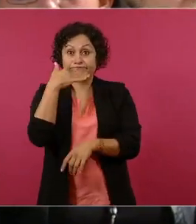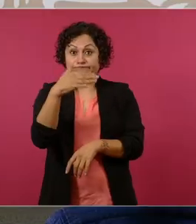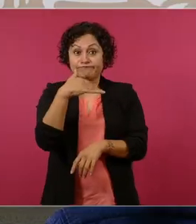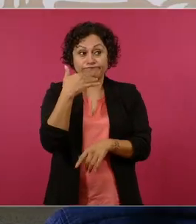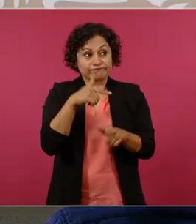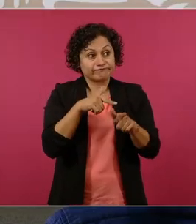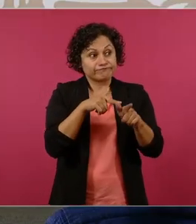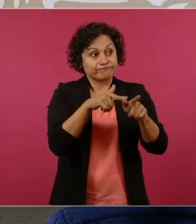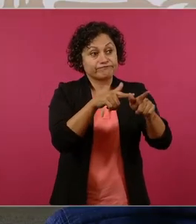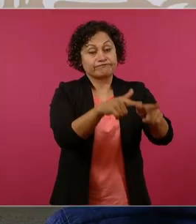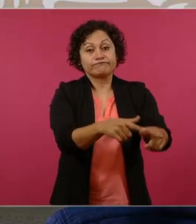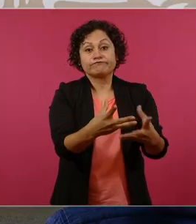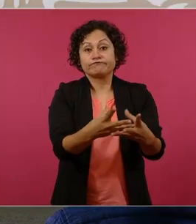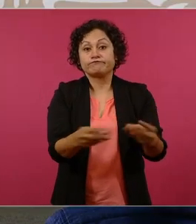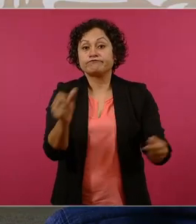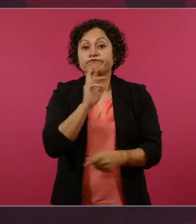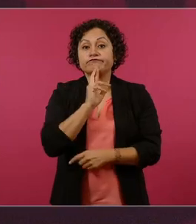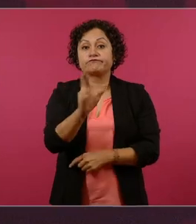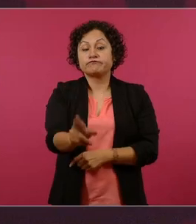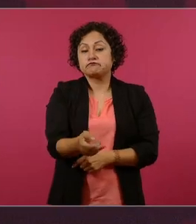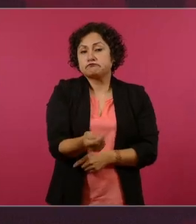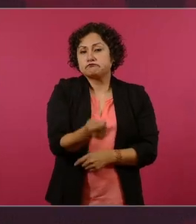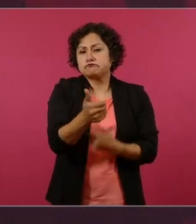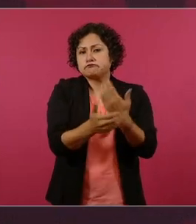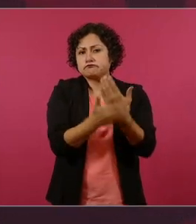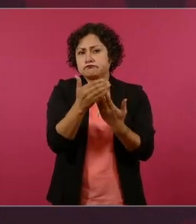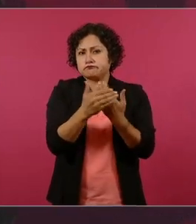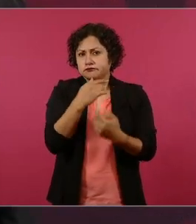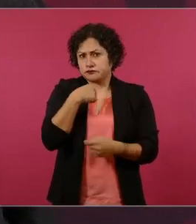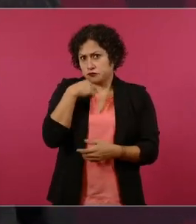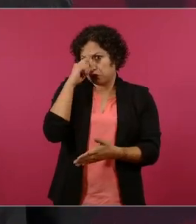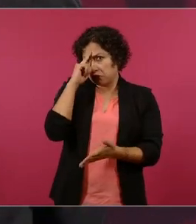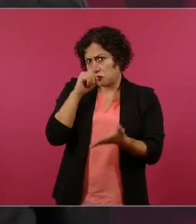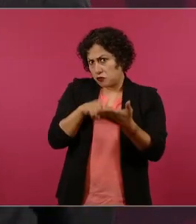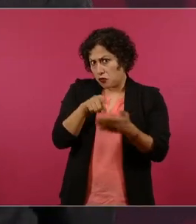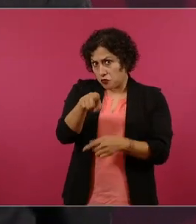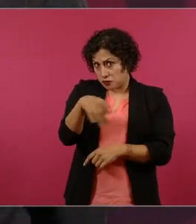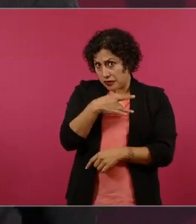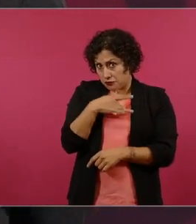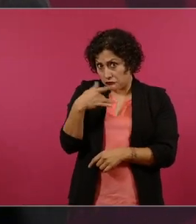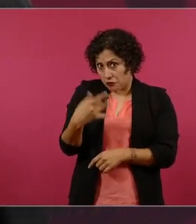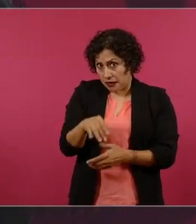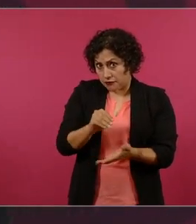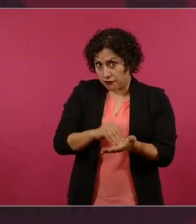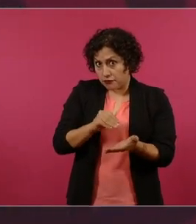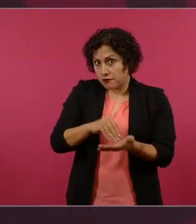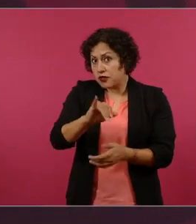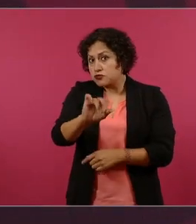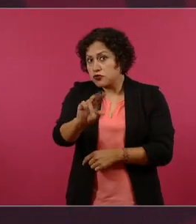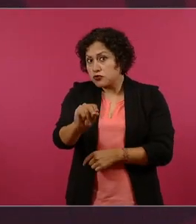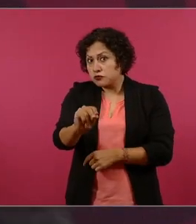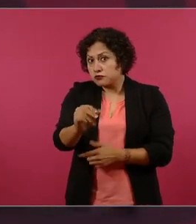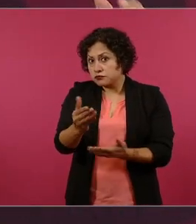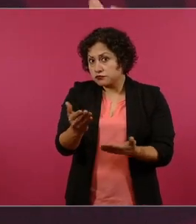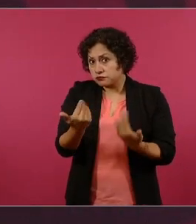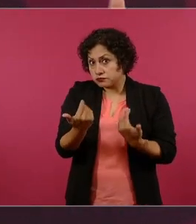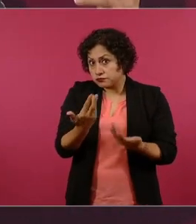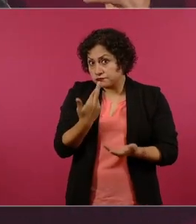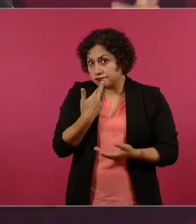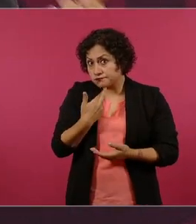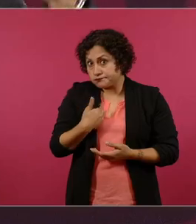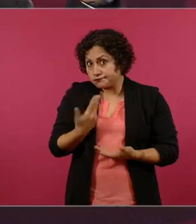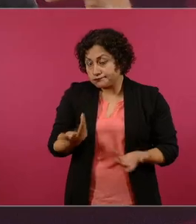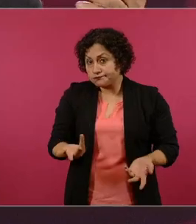o no es pregunta cómo se investiga el estado estoy esperando que